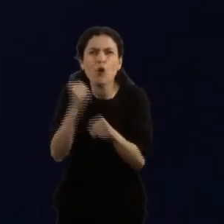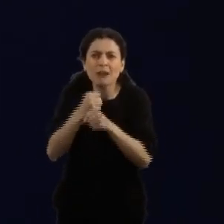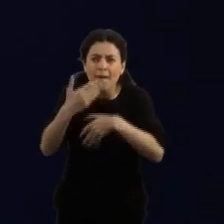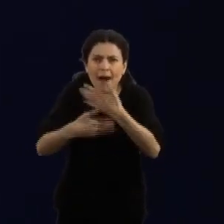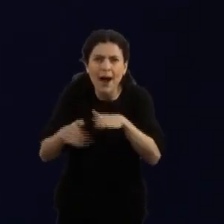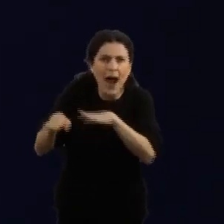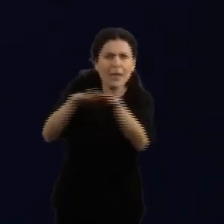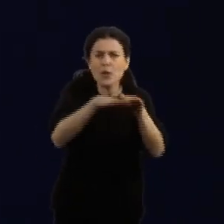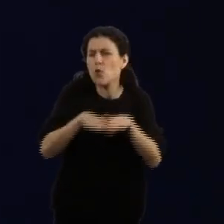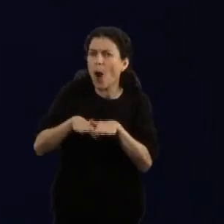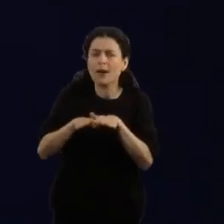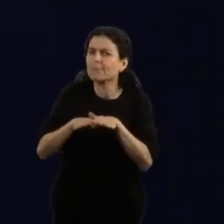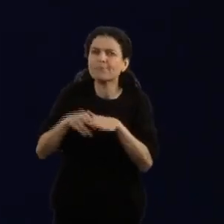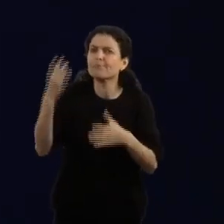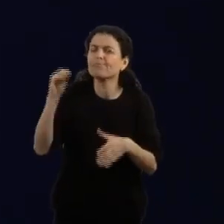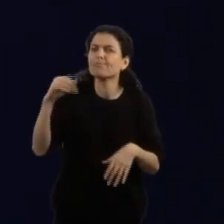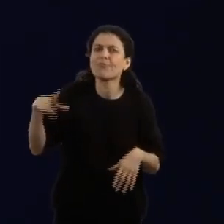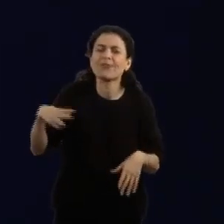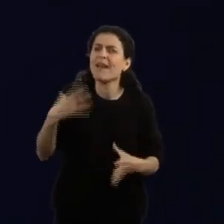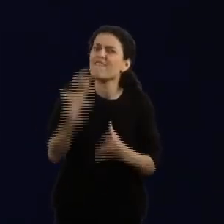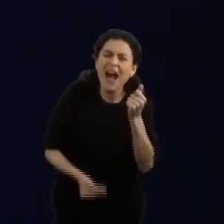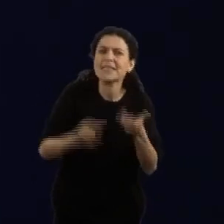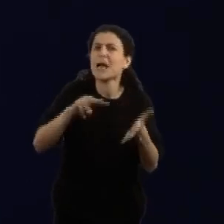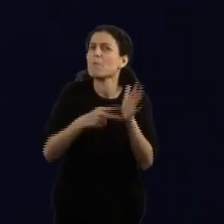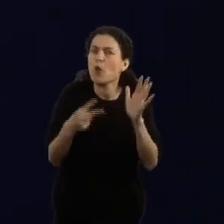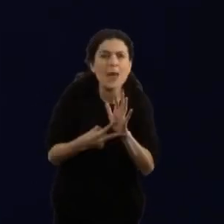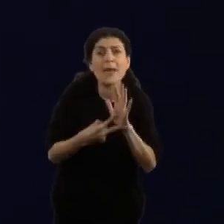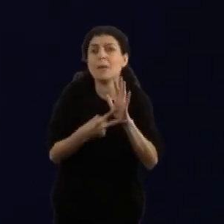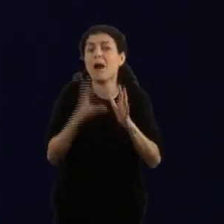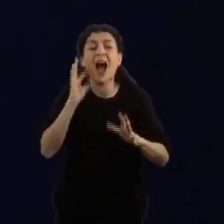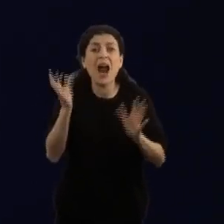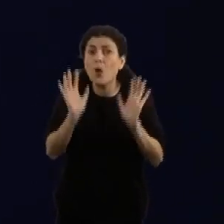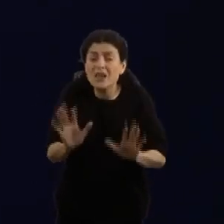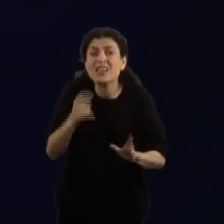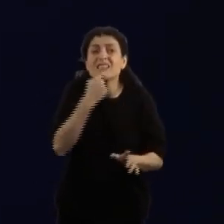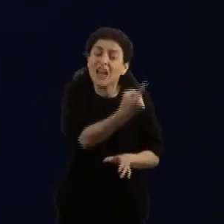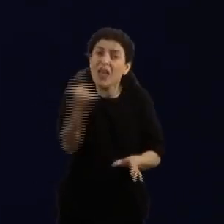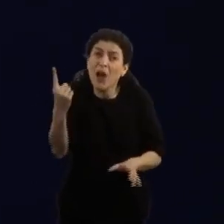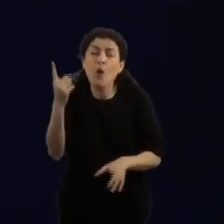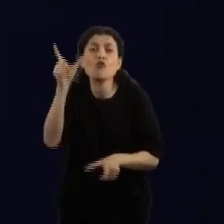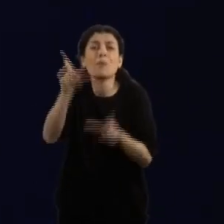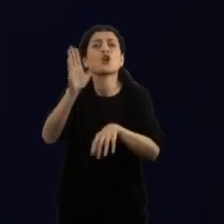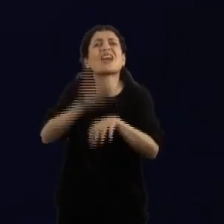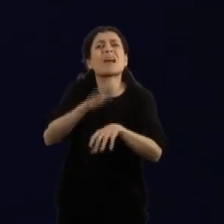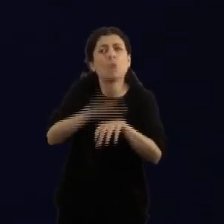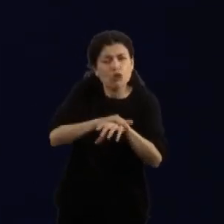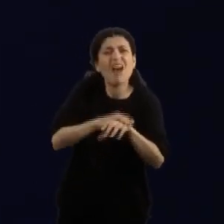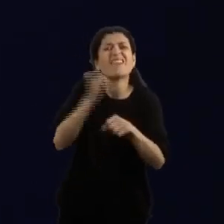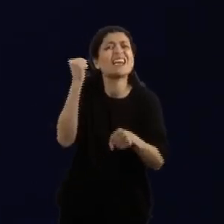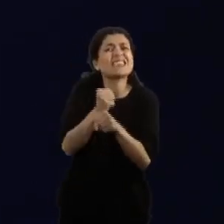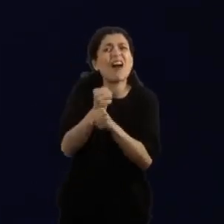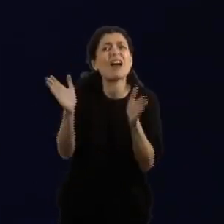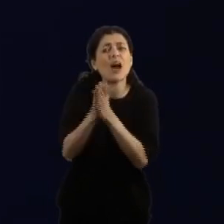objetivos con los que tenía el ministerio y simplemente se busca eso, ¿no? Que cada funcionario esté alineado con los objetivos